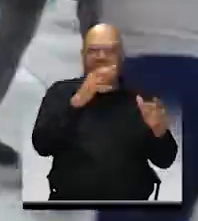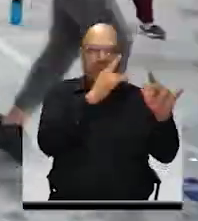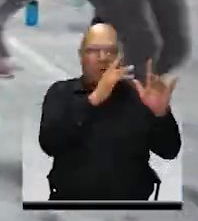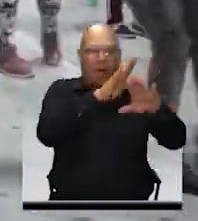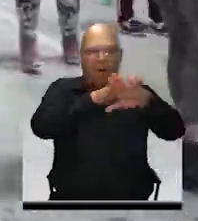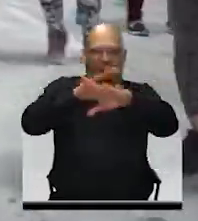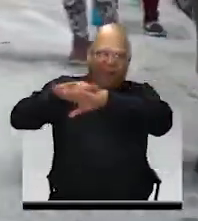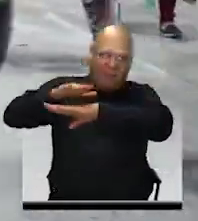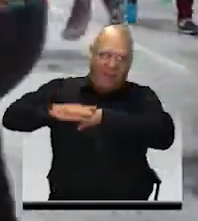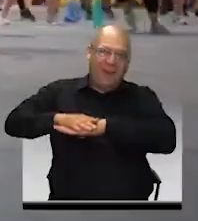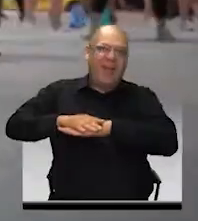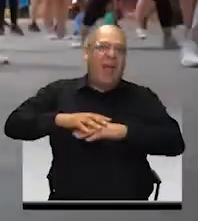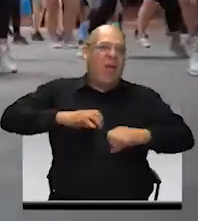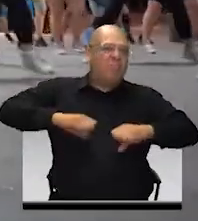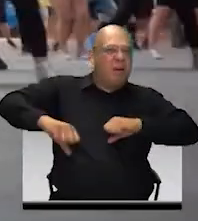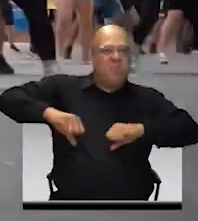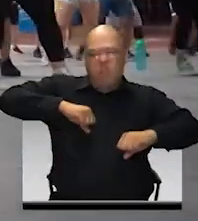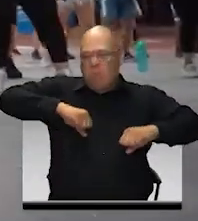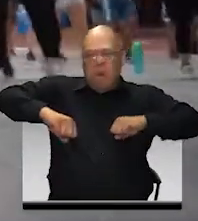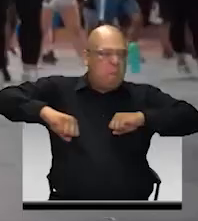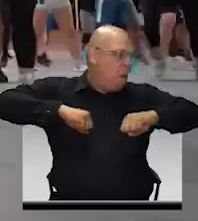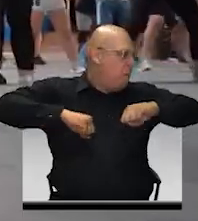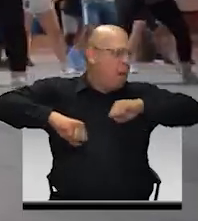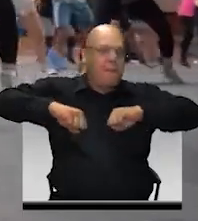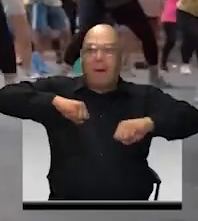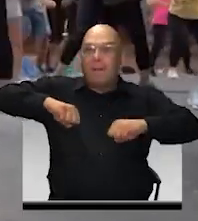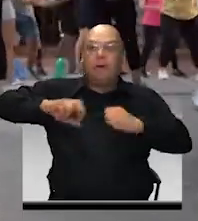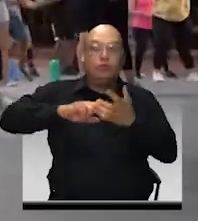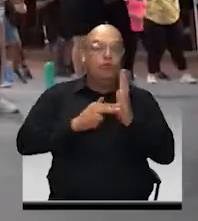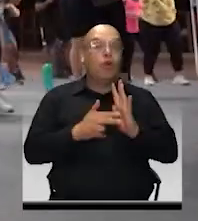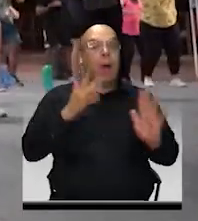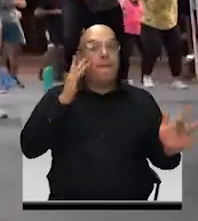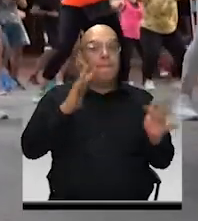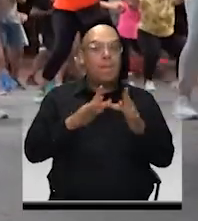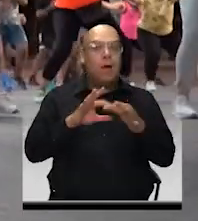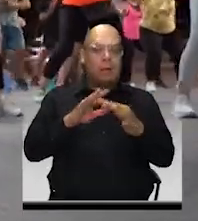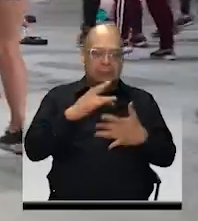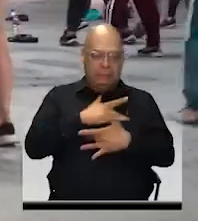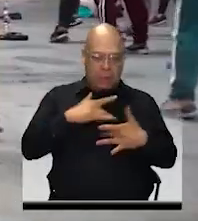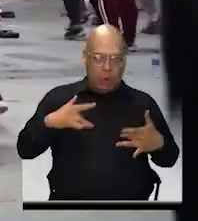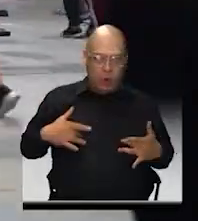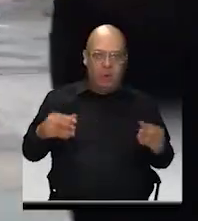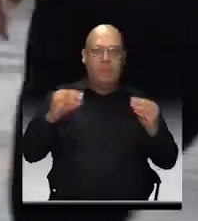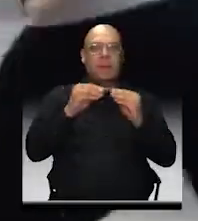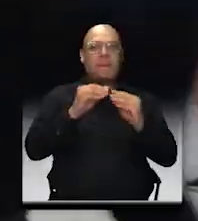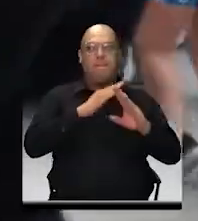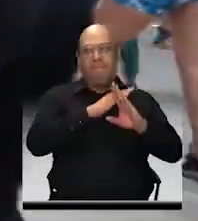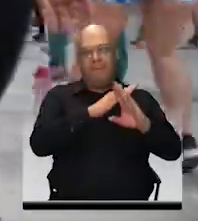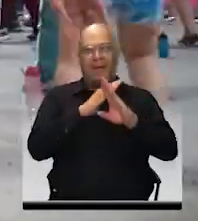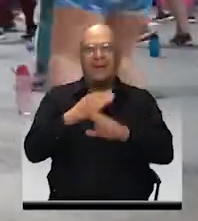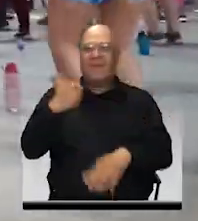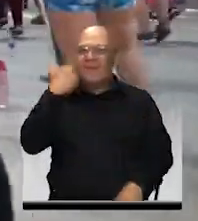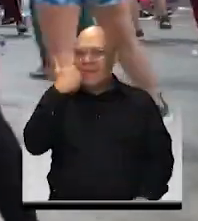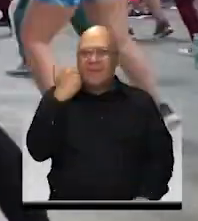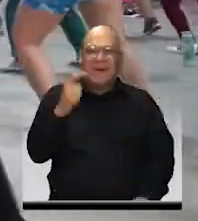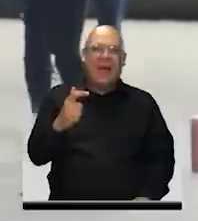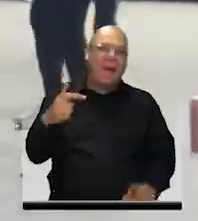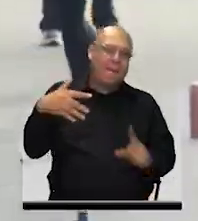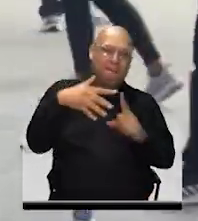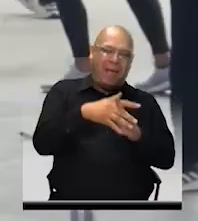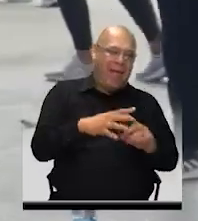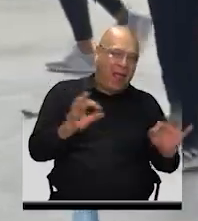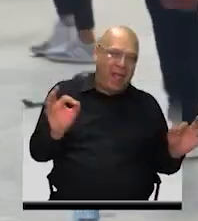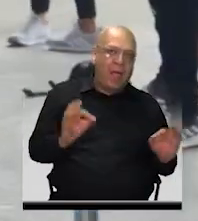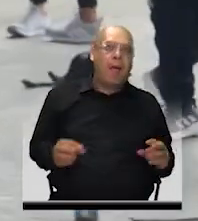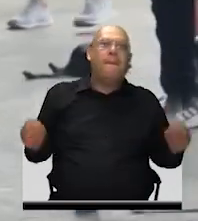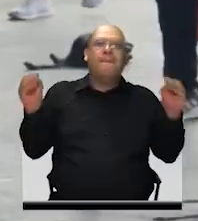itagüiseños, realizar actividad física como un hábito que contribuye a la salud, a la prevención de enfermedades no transmisibles y